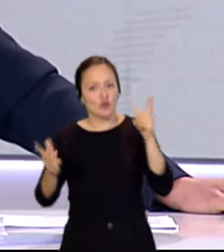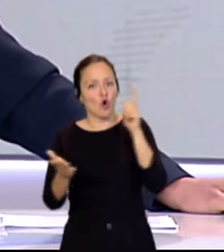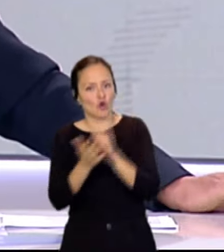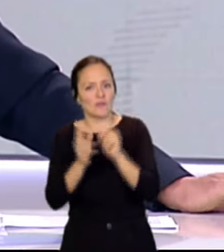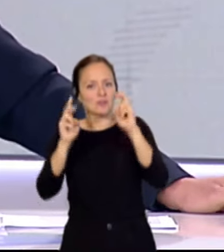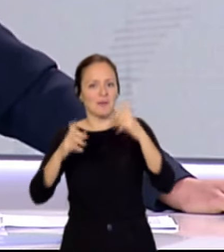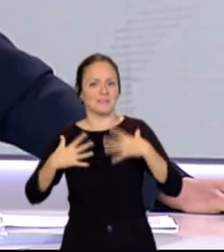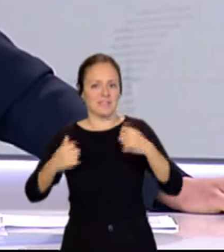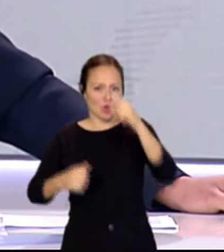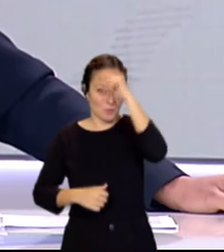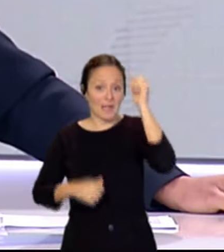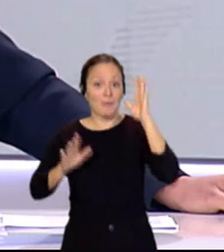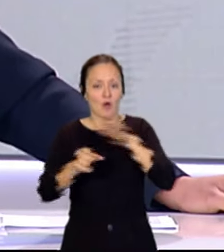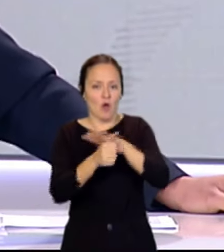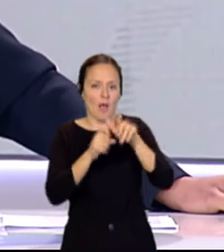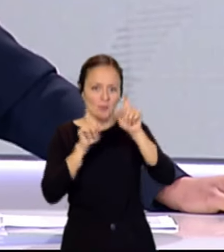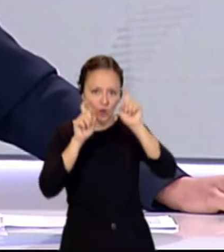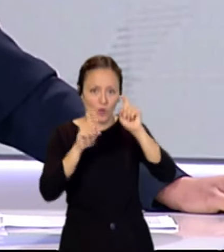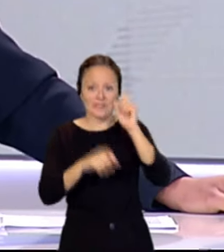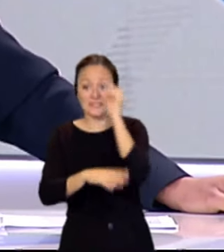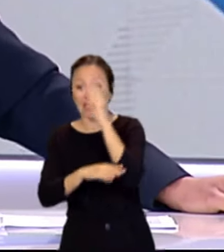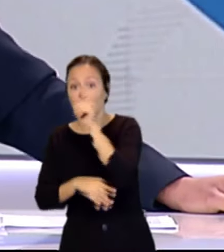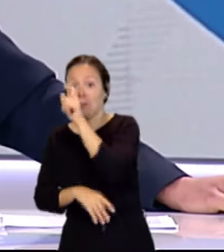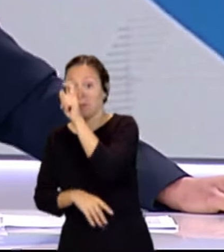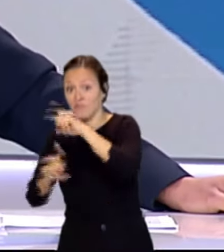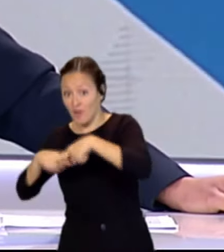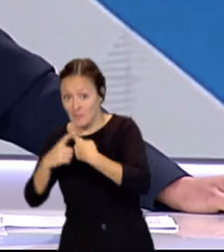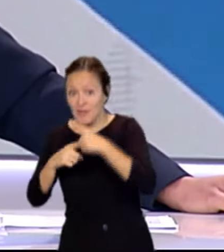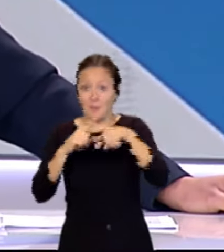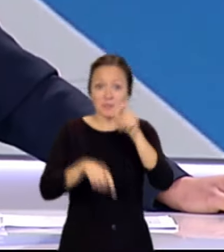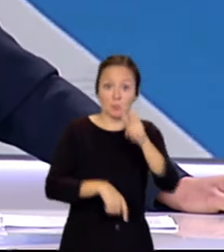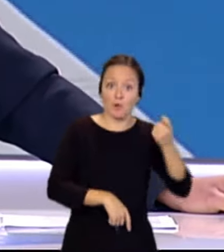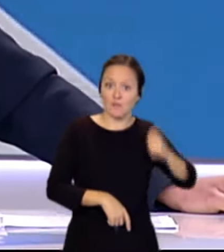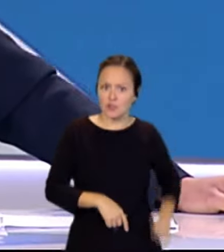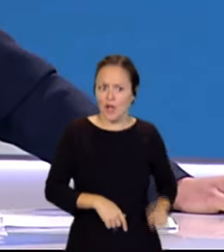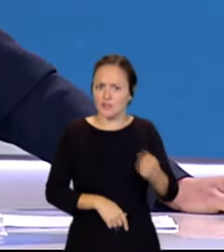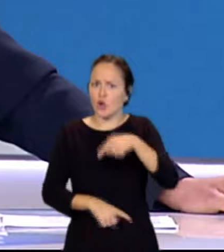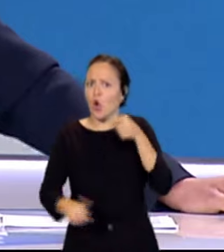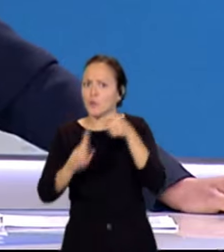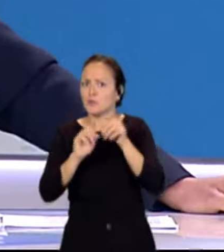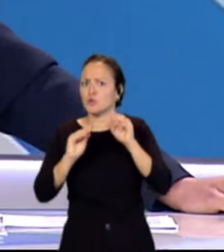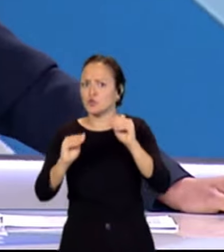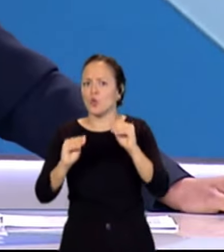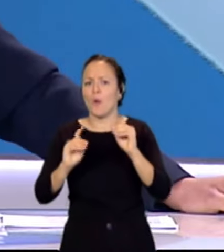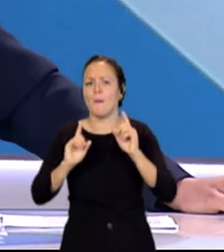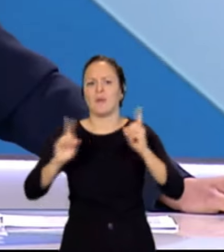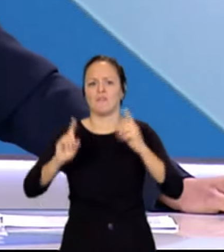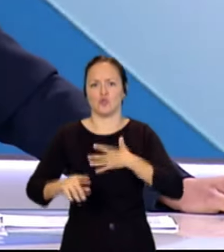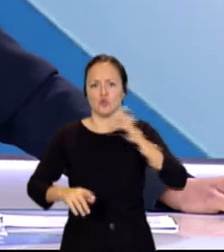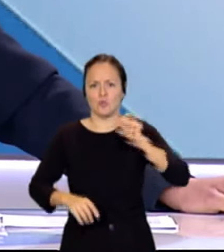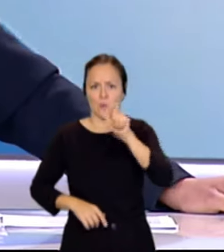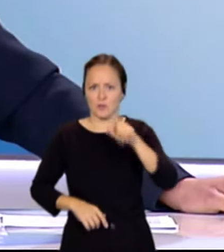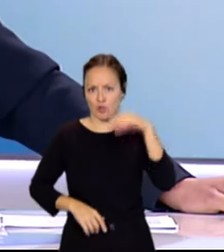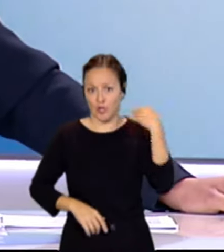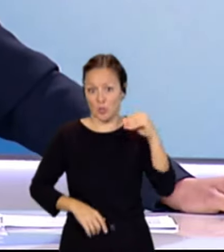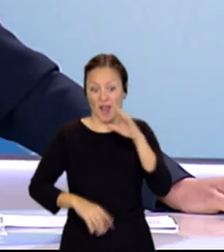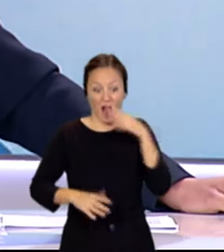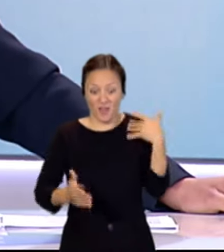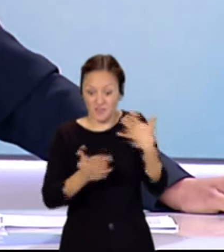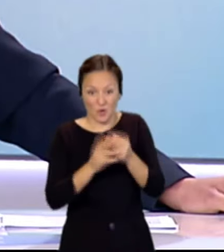educativo charla para familiares y iales que tienen como objetivo la prevención del suicidio juvenil un tema considerado hasta ahora